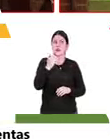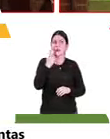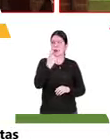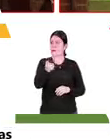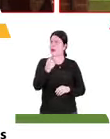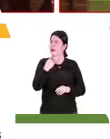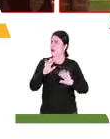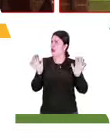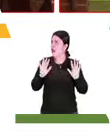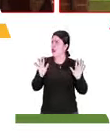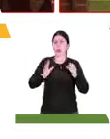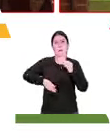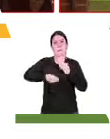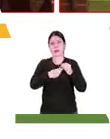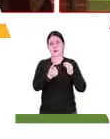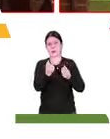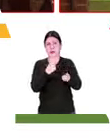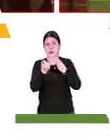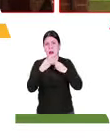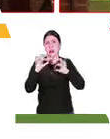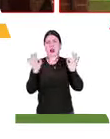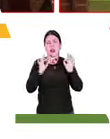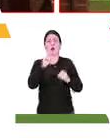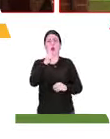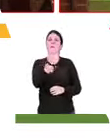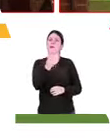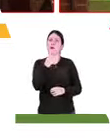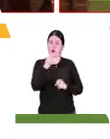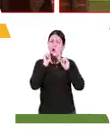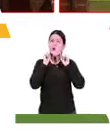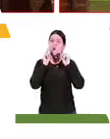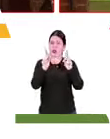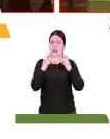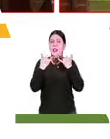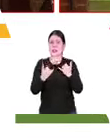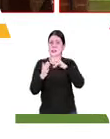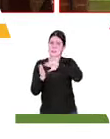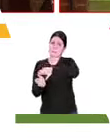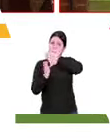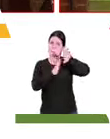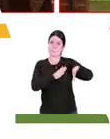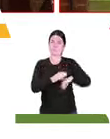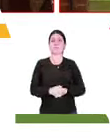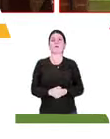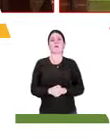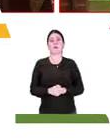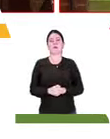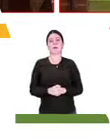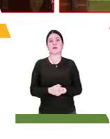Ah, bueno, no tenemos más preguntas ciudadanas en este tema.